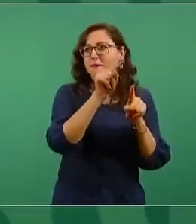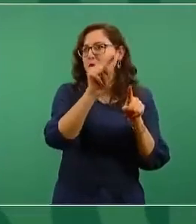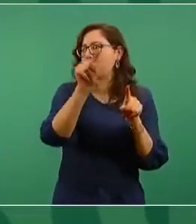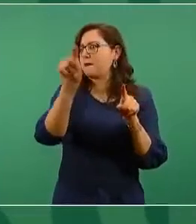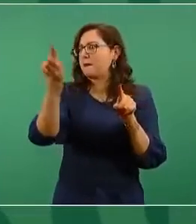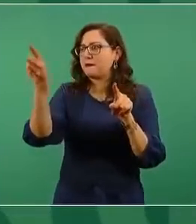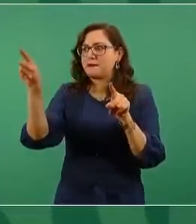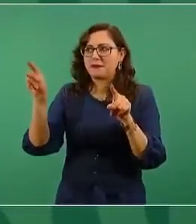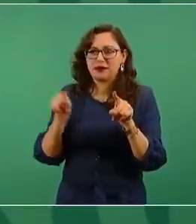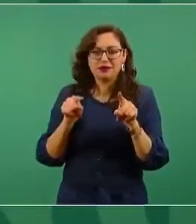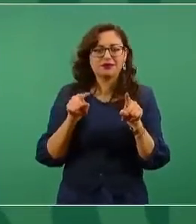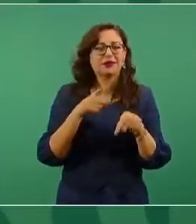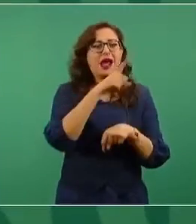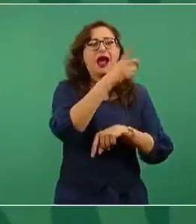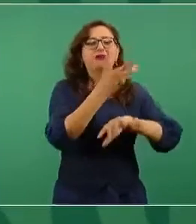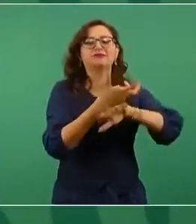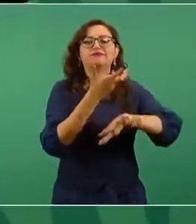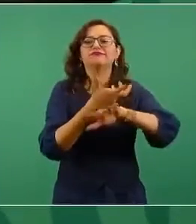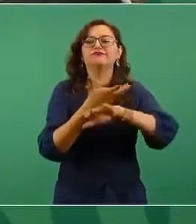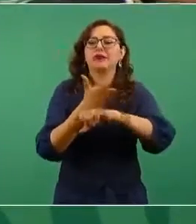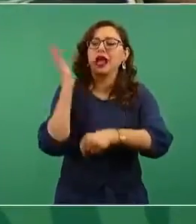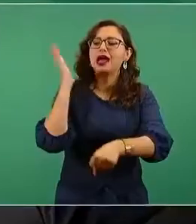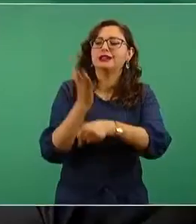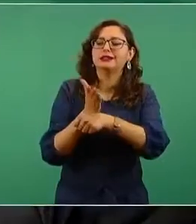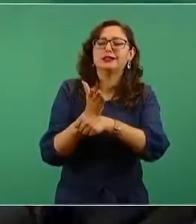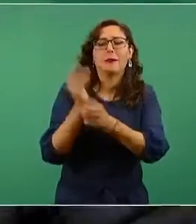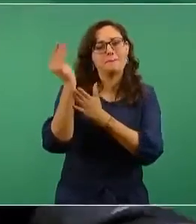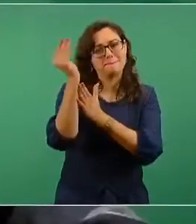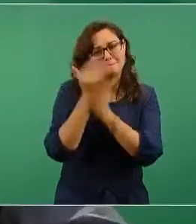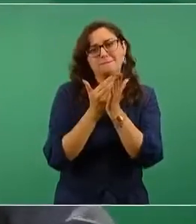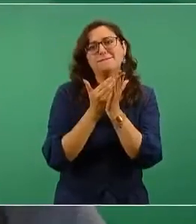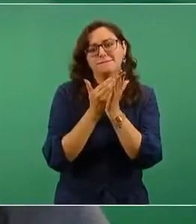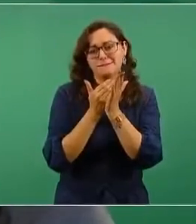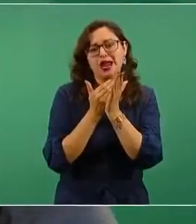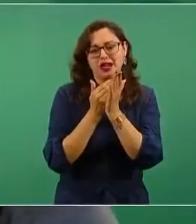y pues ya conocen